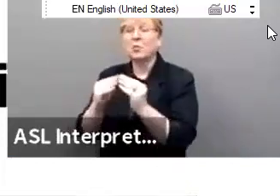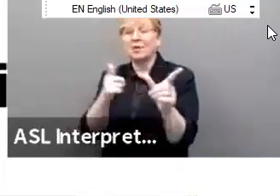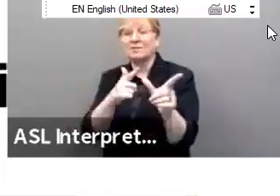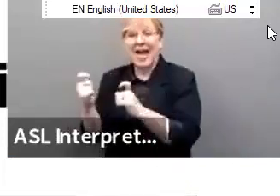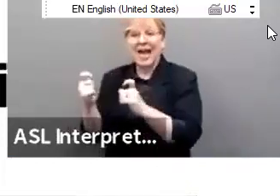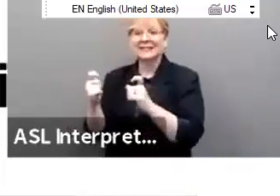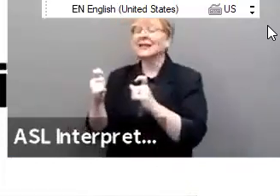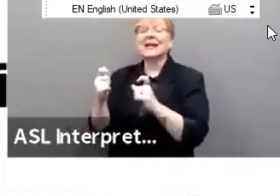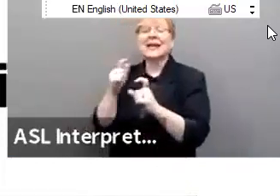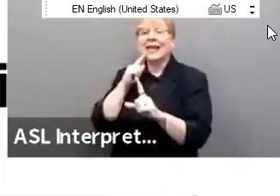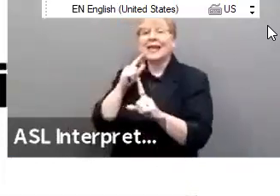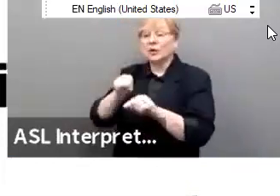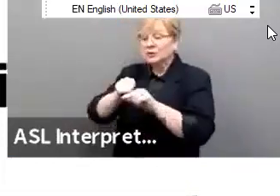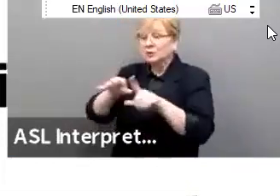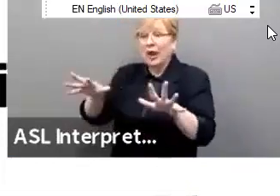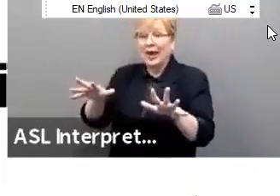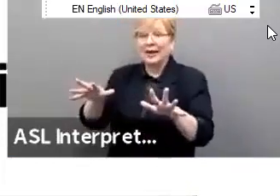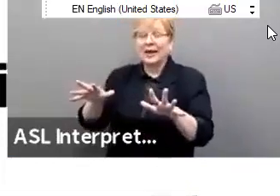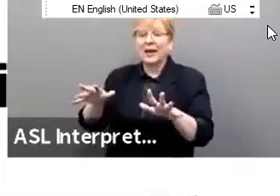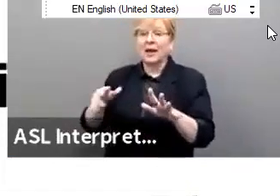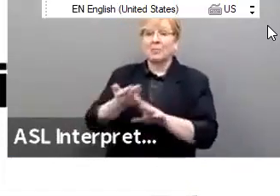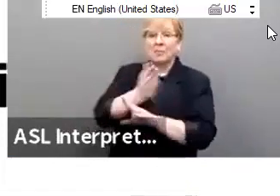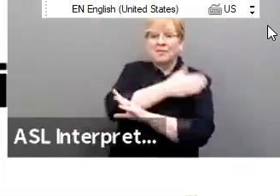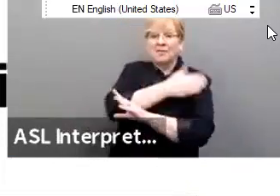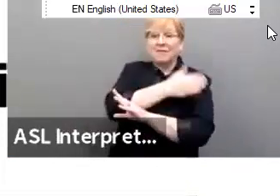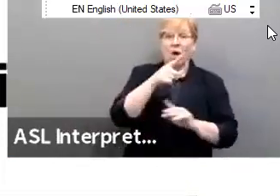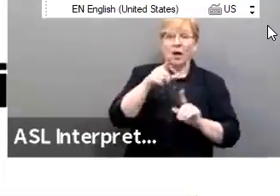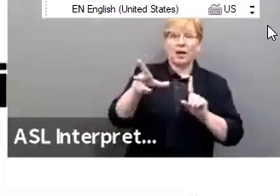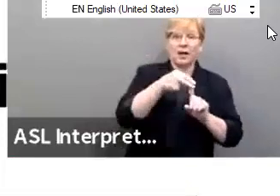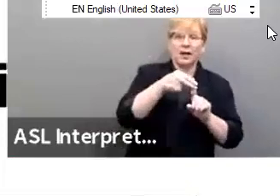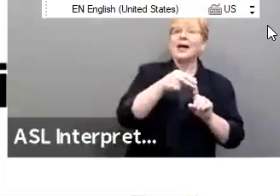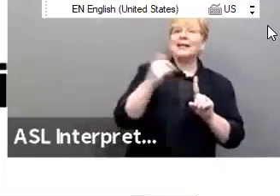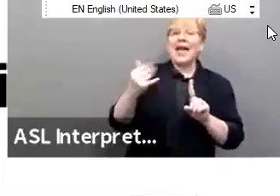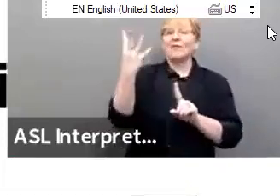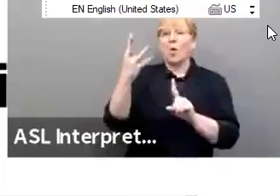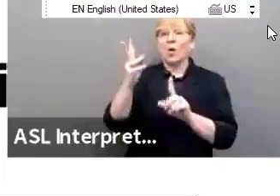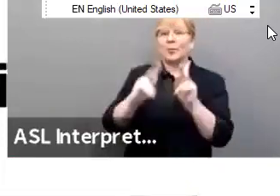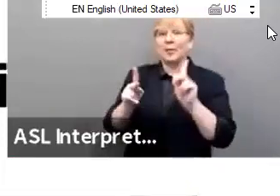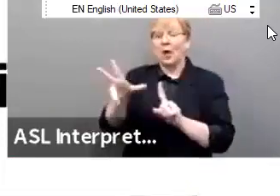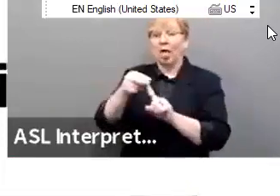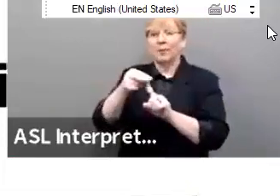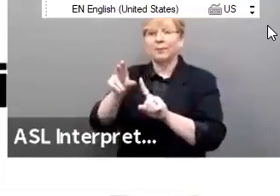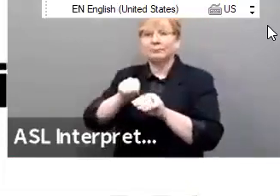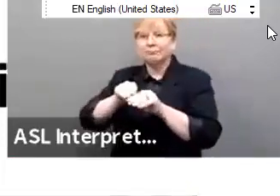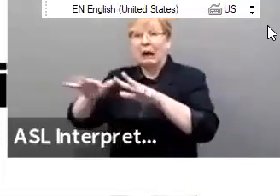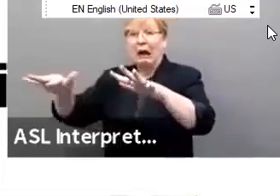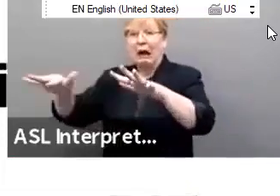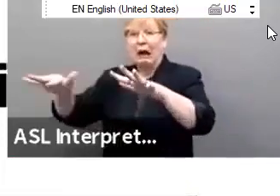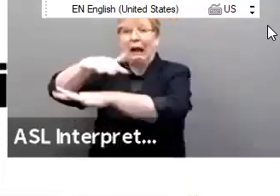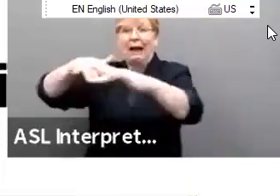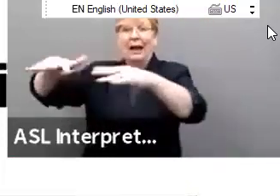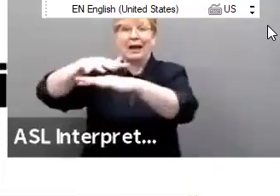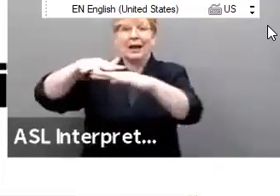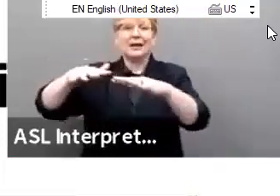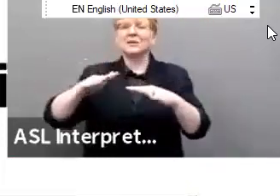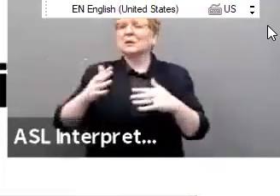ciencia, hay mucha información científica que establece que los niños es seguro que utilicen cubrebocas. Y lo mejor